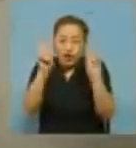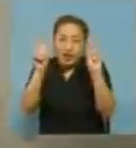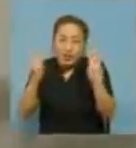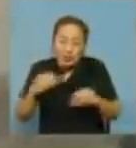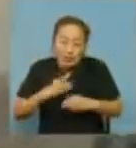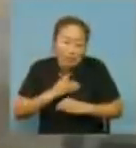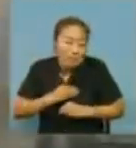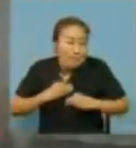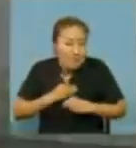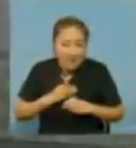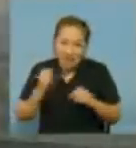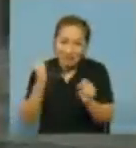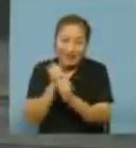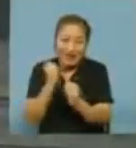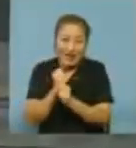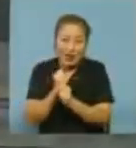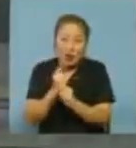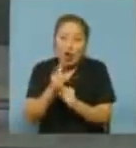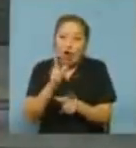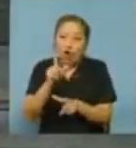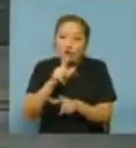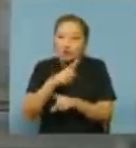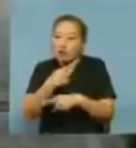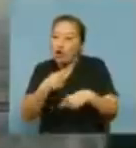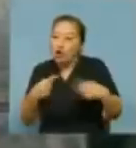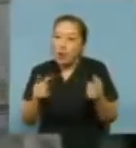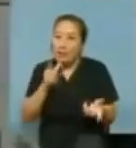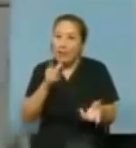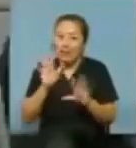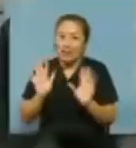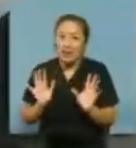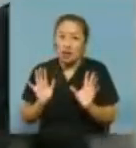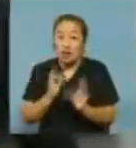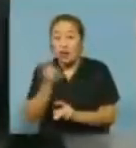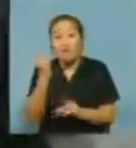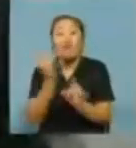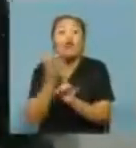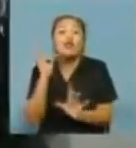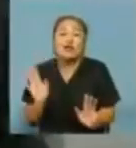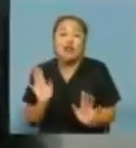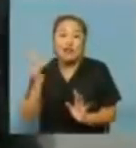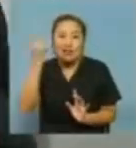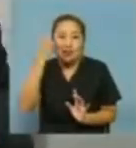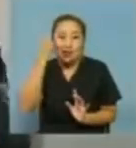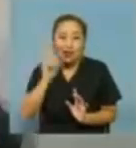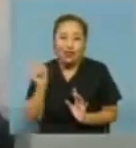temas. Lamentablemente yo trabajo con casos similares dentro de mi quehacer profesional.